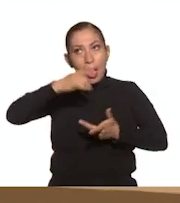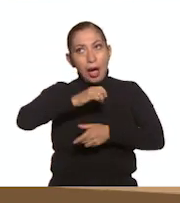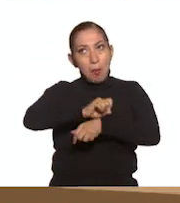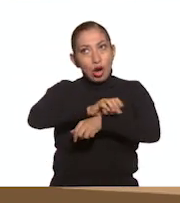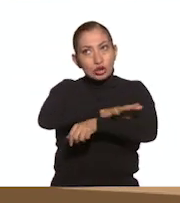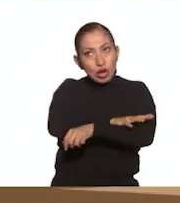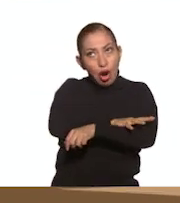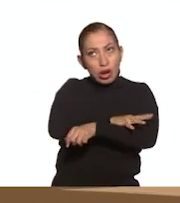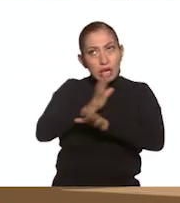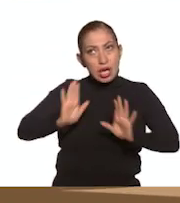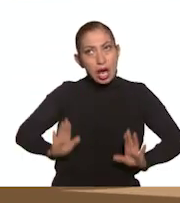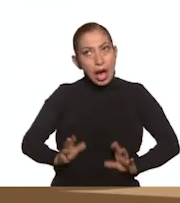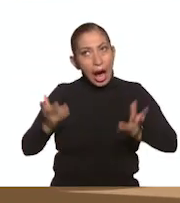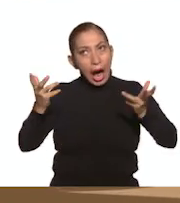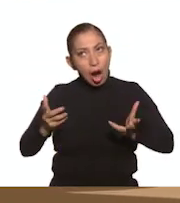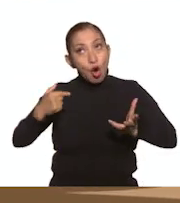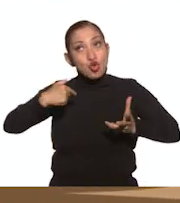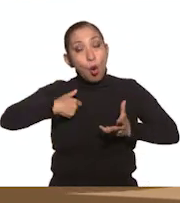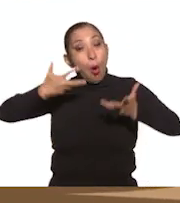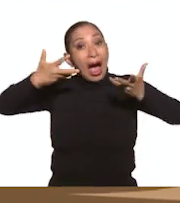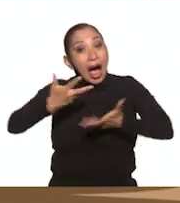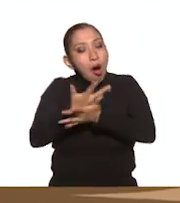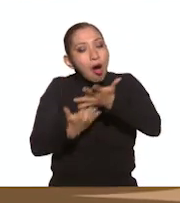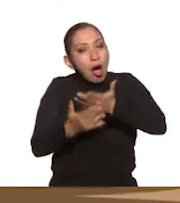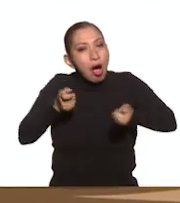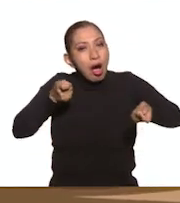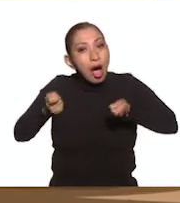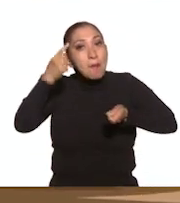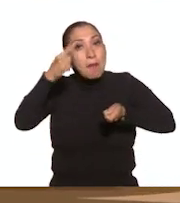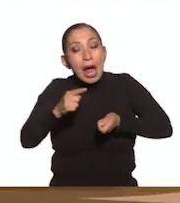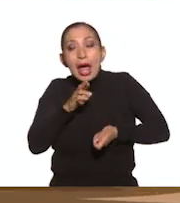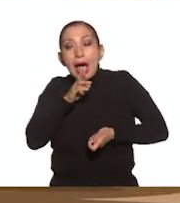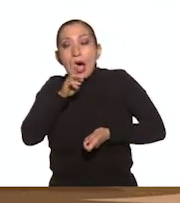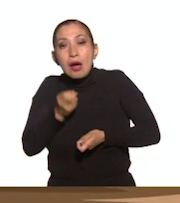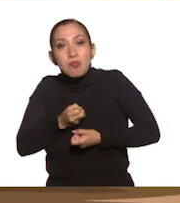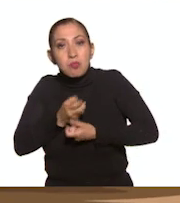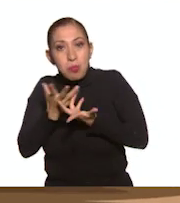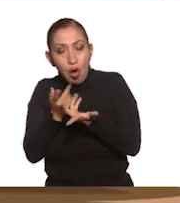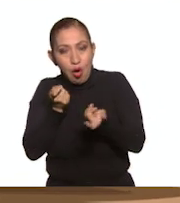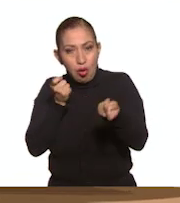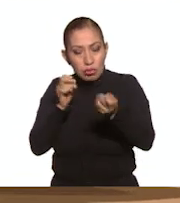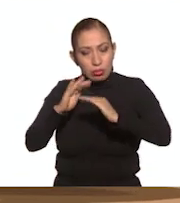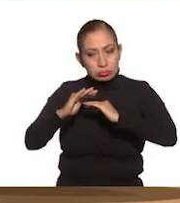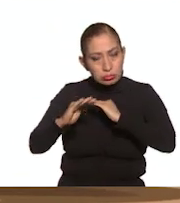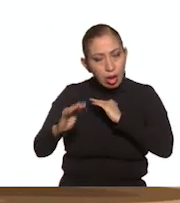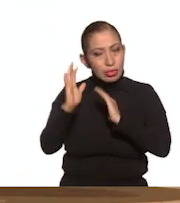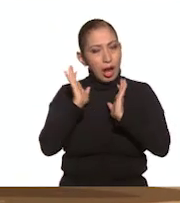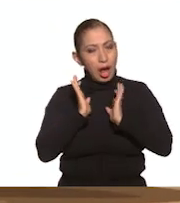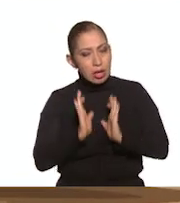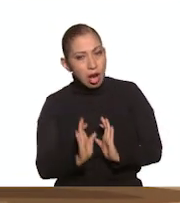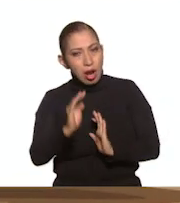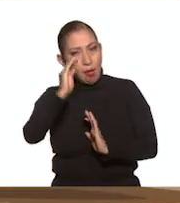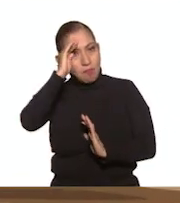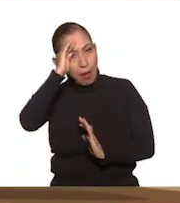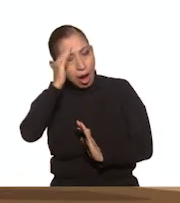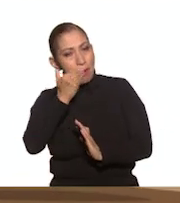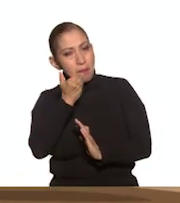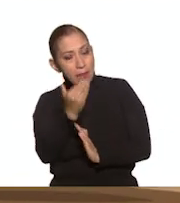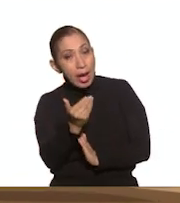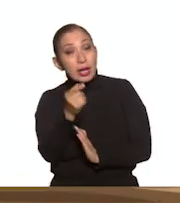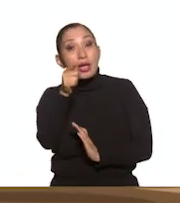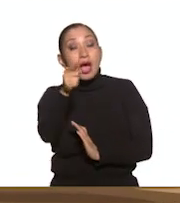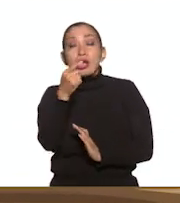emociones y conductas para expresar emociones de manera apropiada, equilibrada y consciente. Es importante